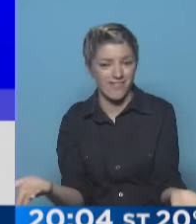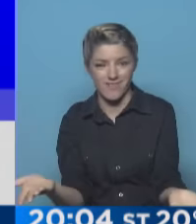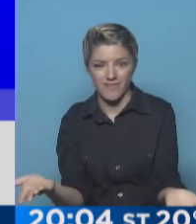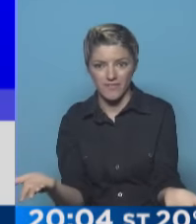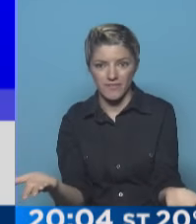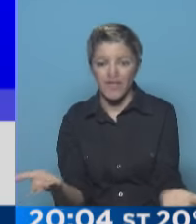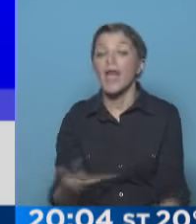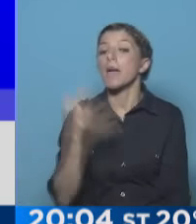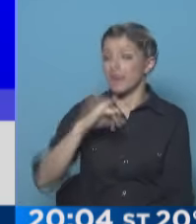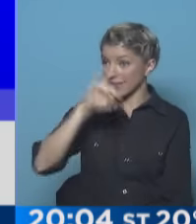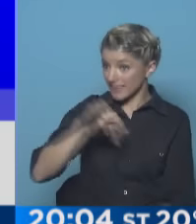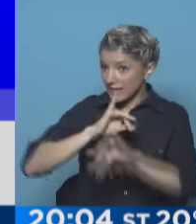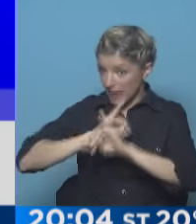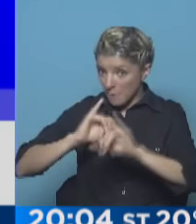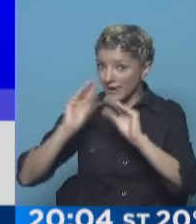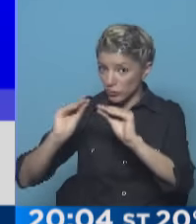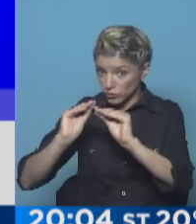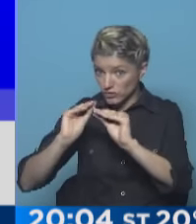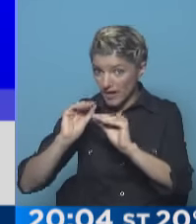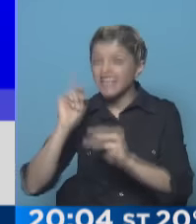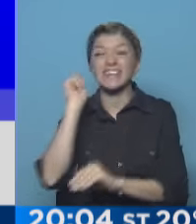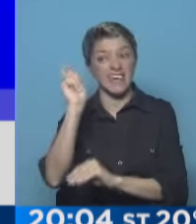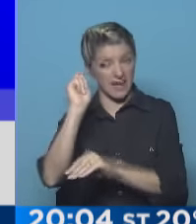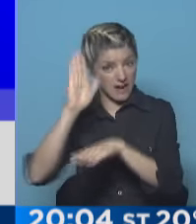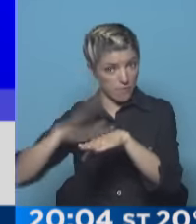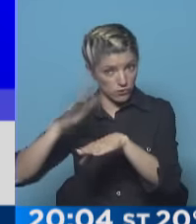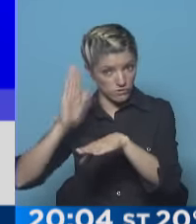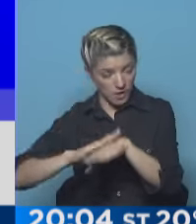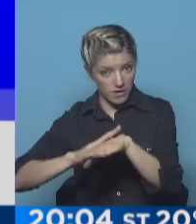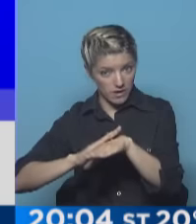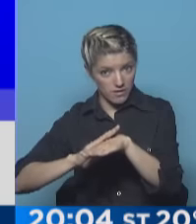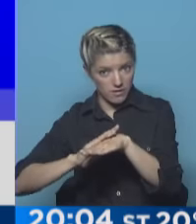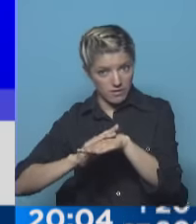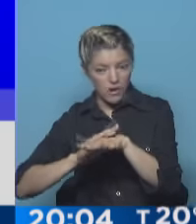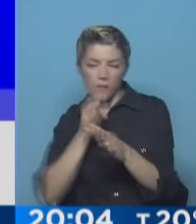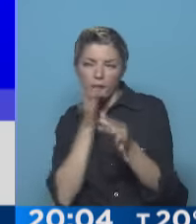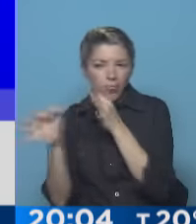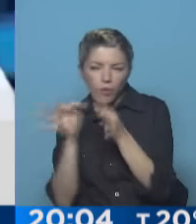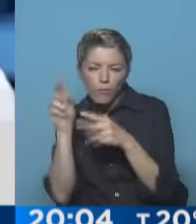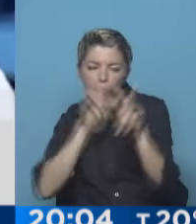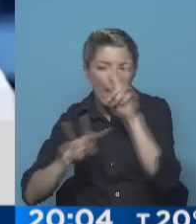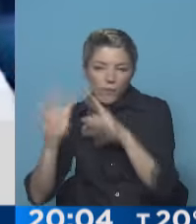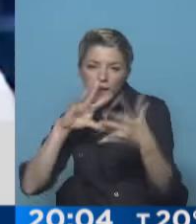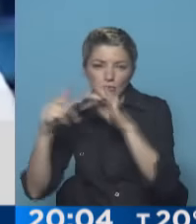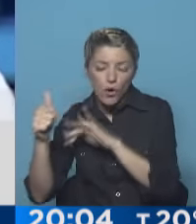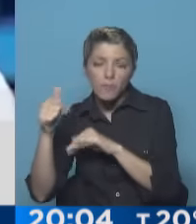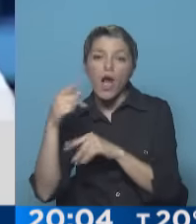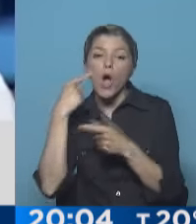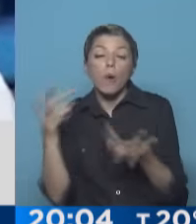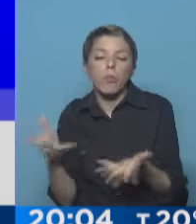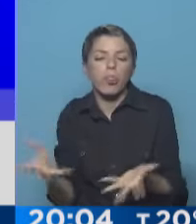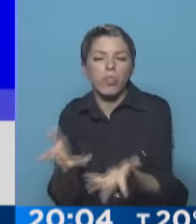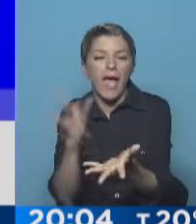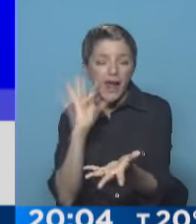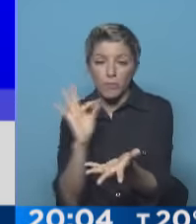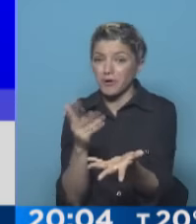hay sí campaña sucia de aquellos que están de alguna manera como estrategas diseñando o queriendo instalar en la Argentina pero no